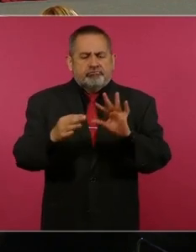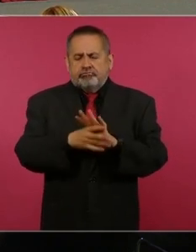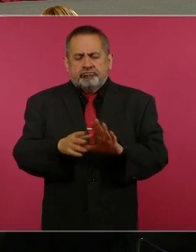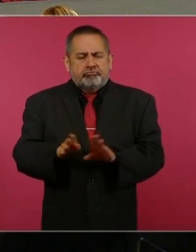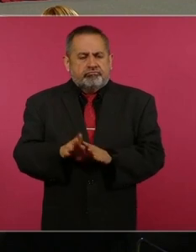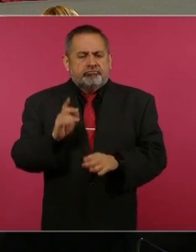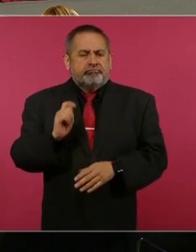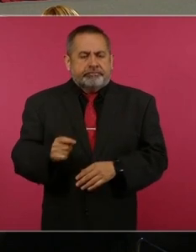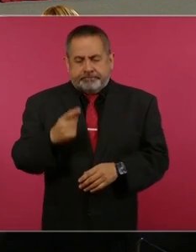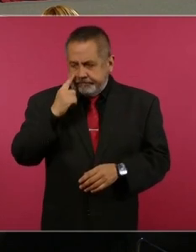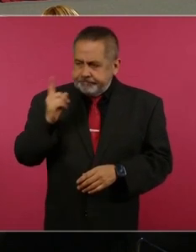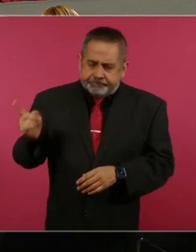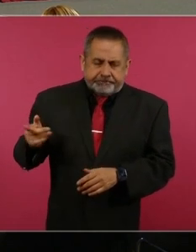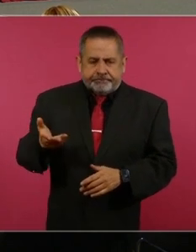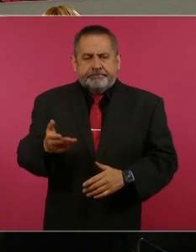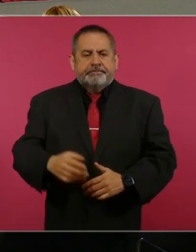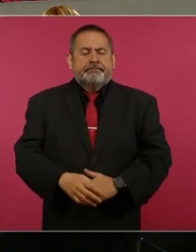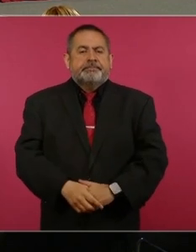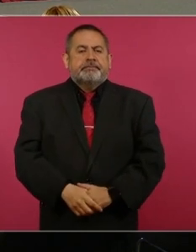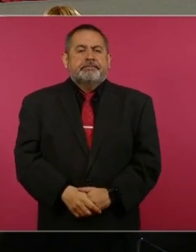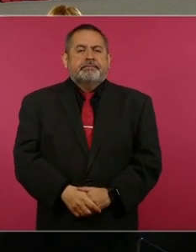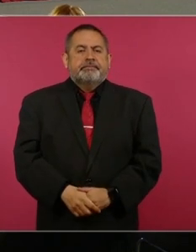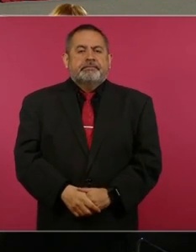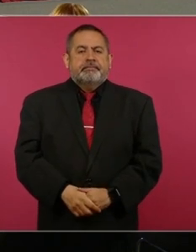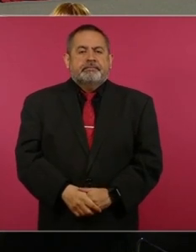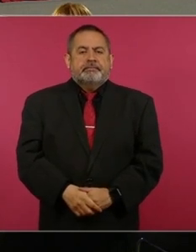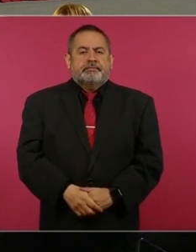encuentro de lo que estamos buscando. Muchas gracias.